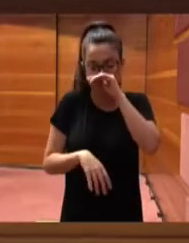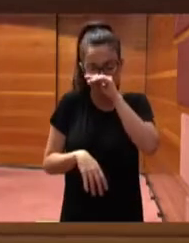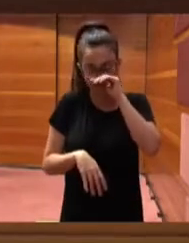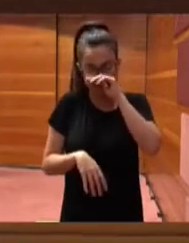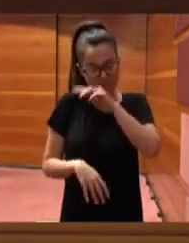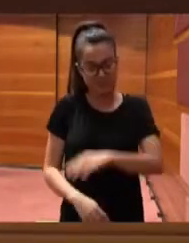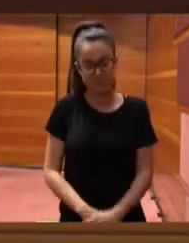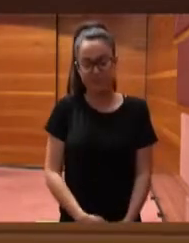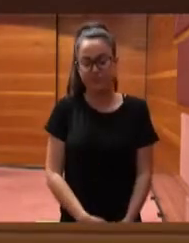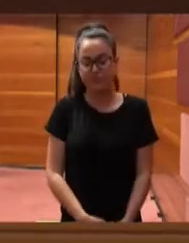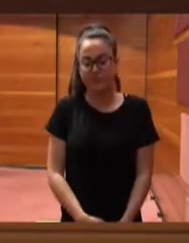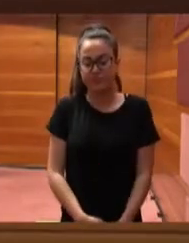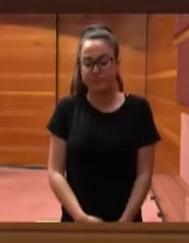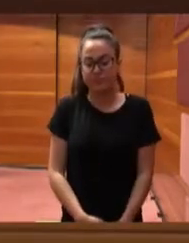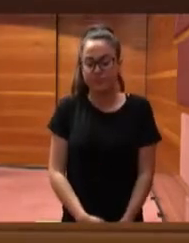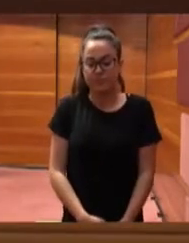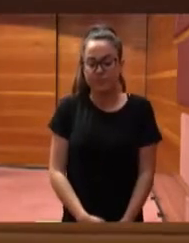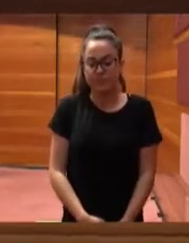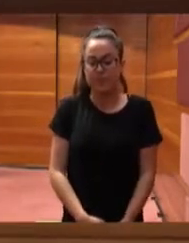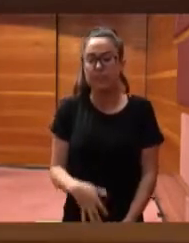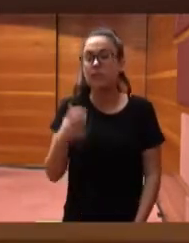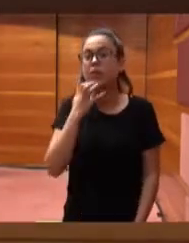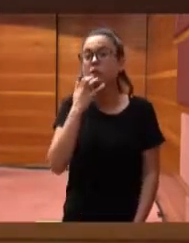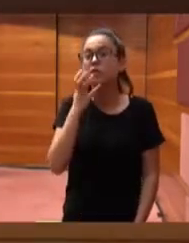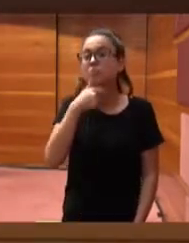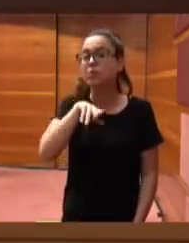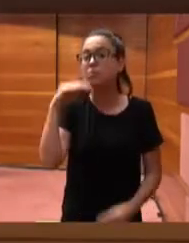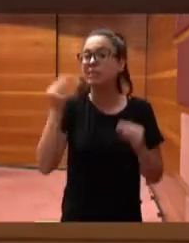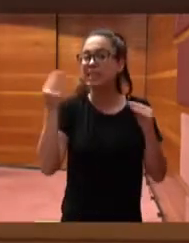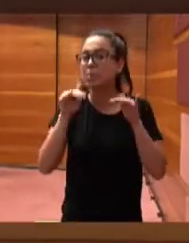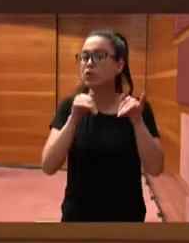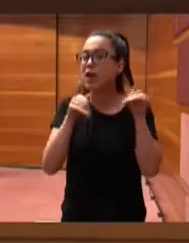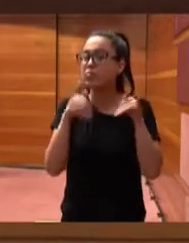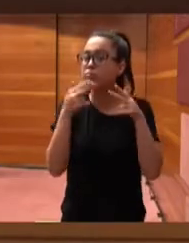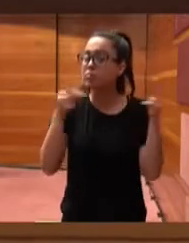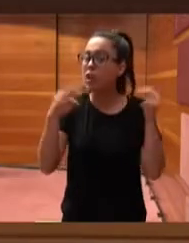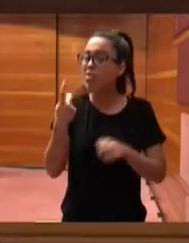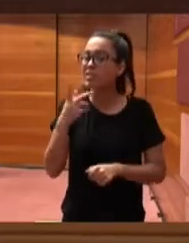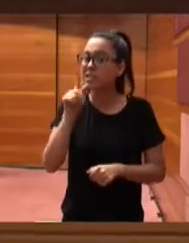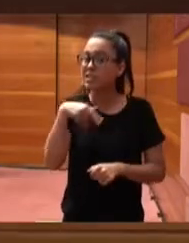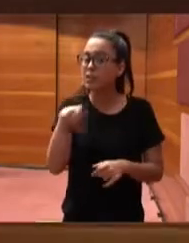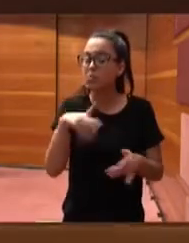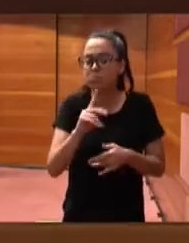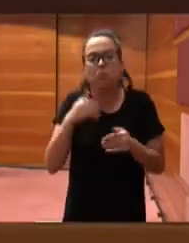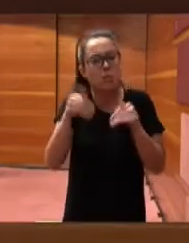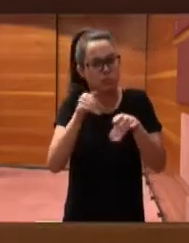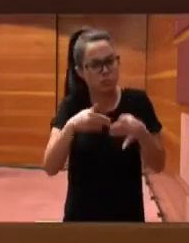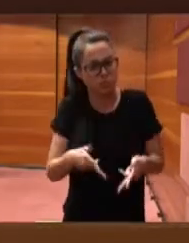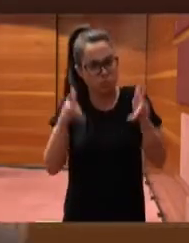en el proceso, si creéis que hay que votar, ya vemos si se vota o no, ¿no? Pero ya ha estado bien haber